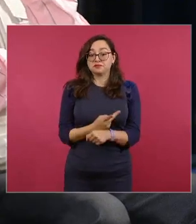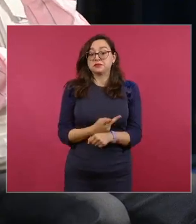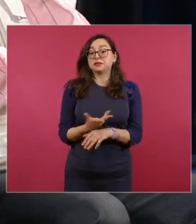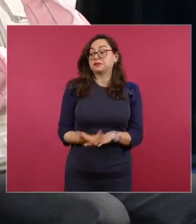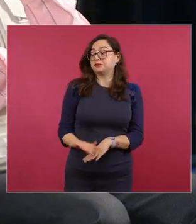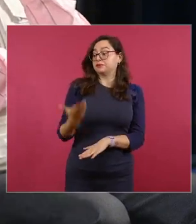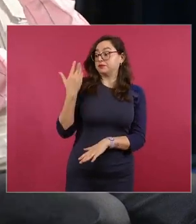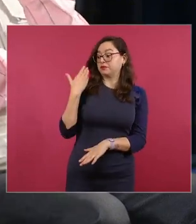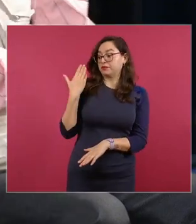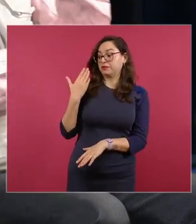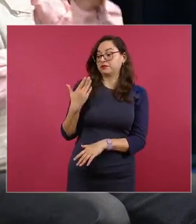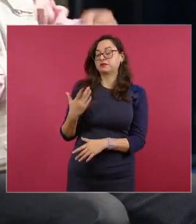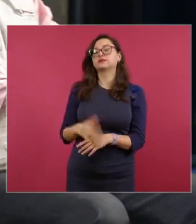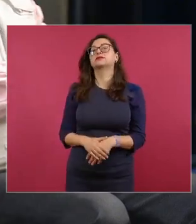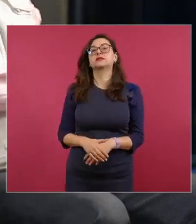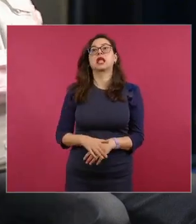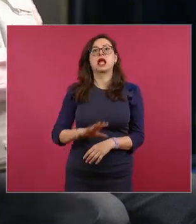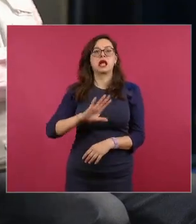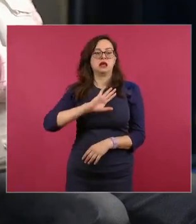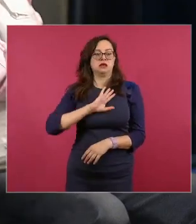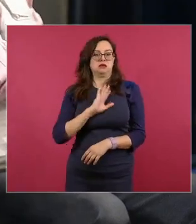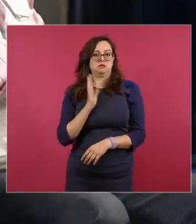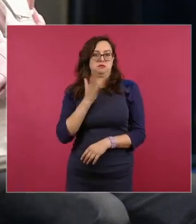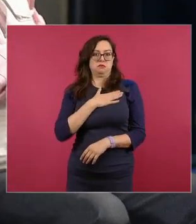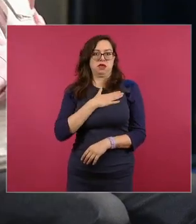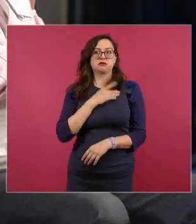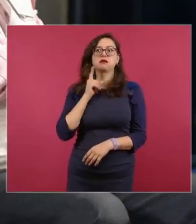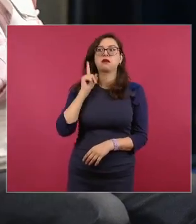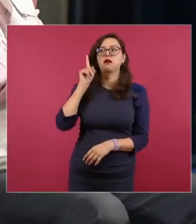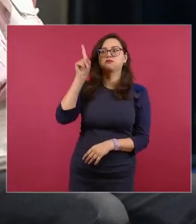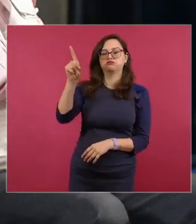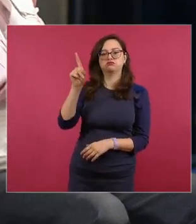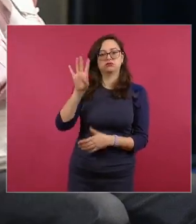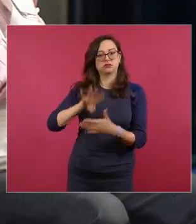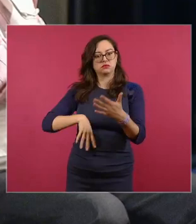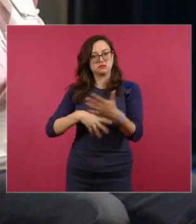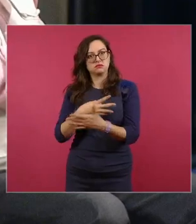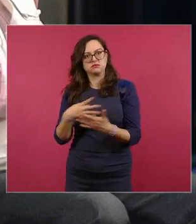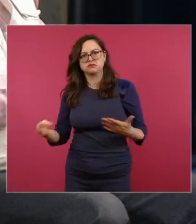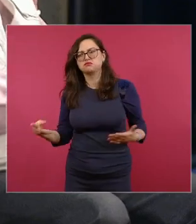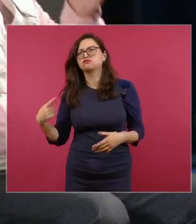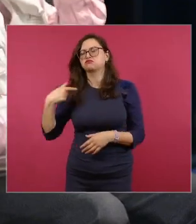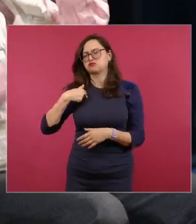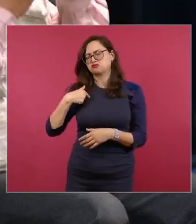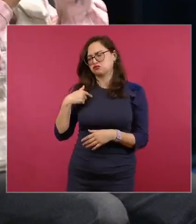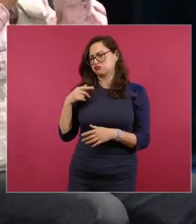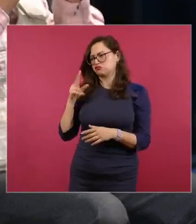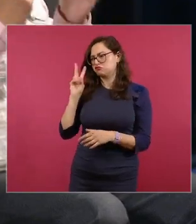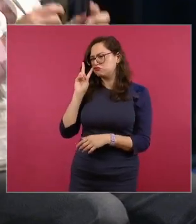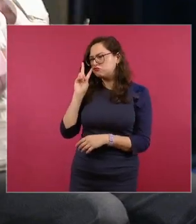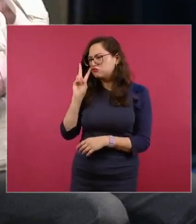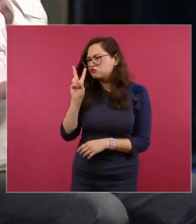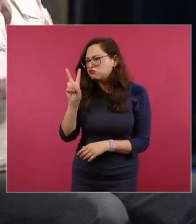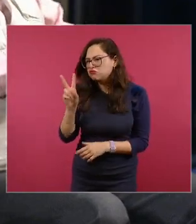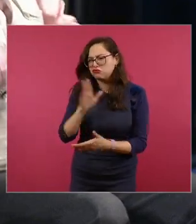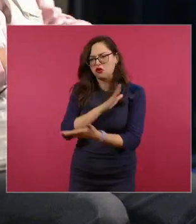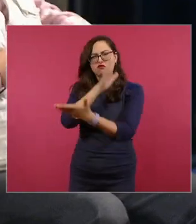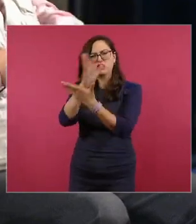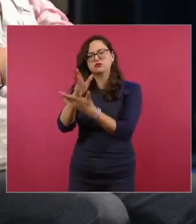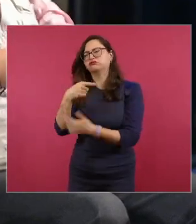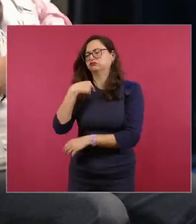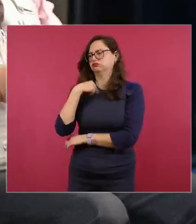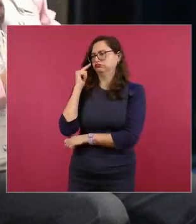y coincidí en la ciudad de Barcelona con un grupo de viajeros del INAI, encabezado por el comisionado